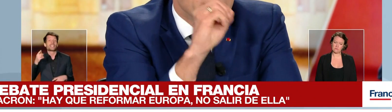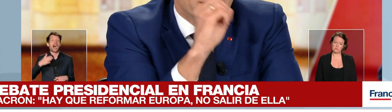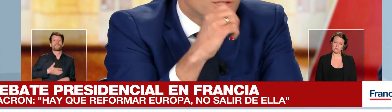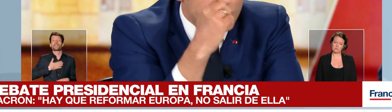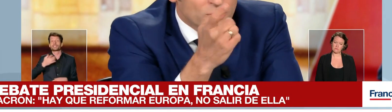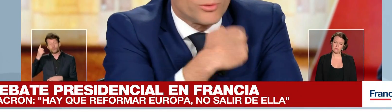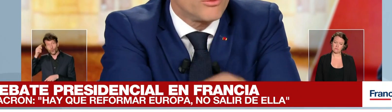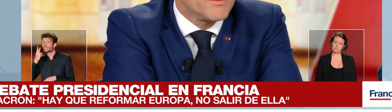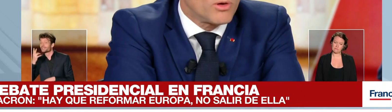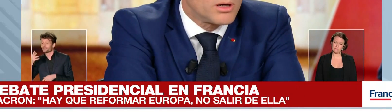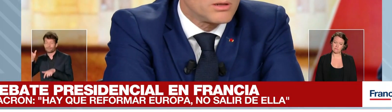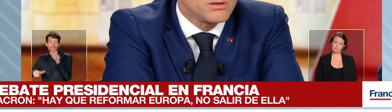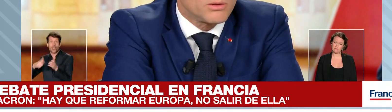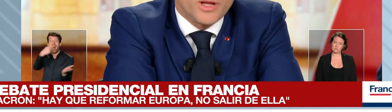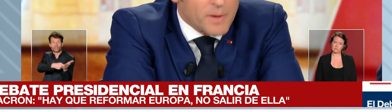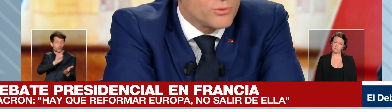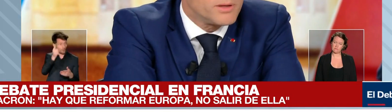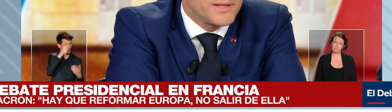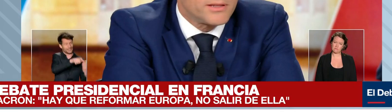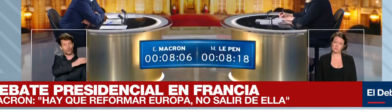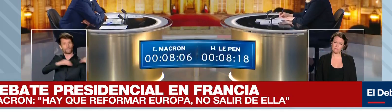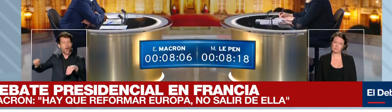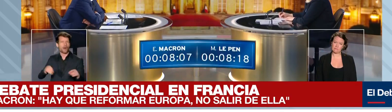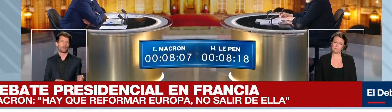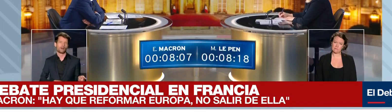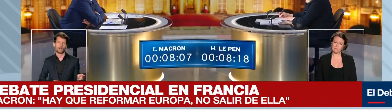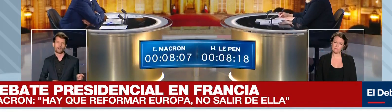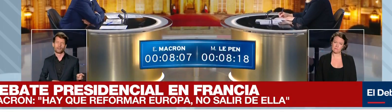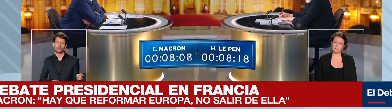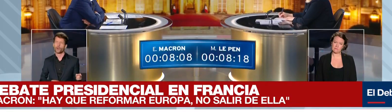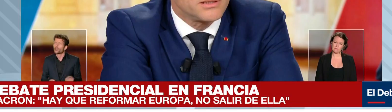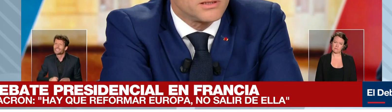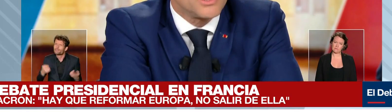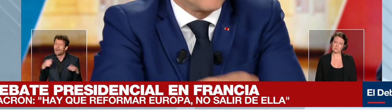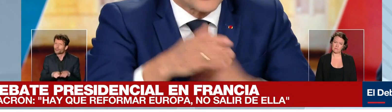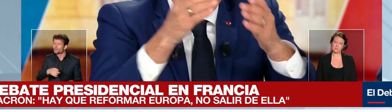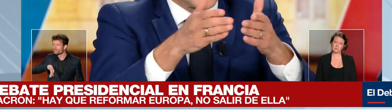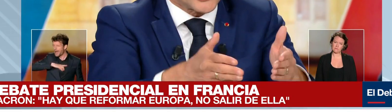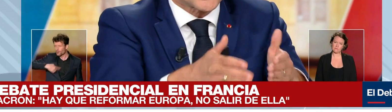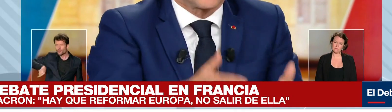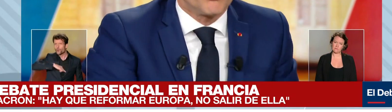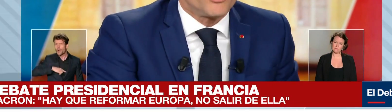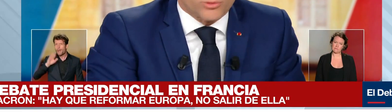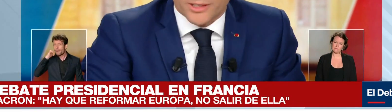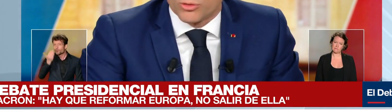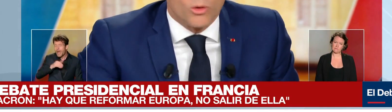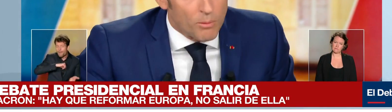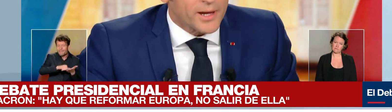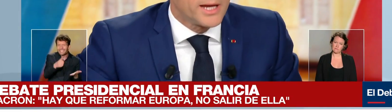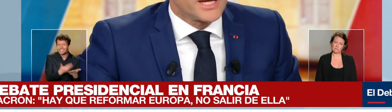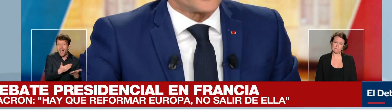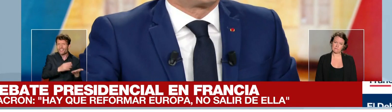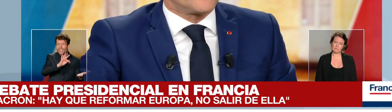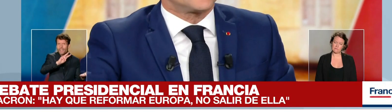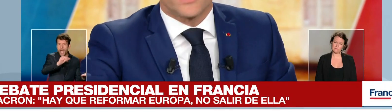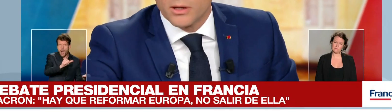es injusta. Es injusta porque usted y yo no necesitamos pagar 0% de IVA sobre estos bienes. Necesitamos que las personas que lo